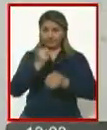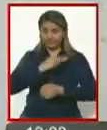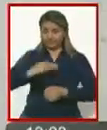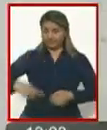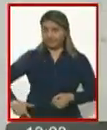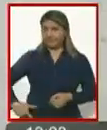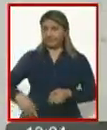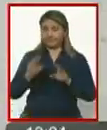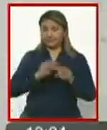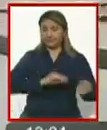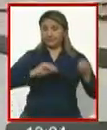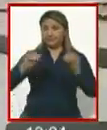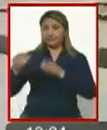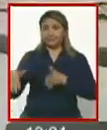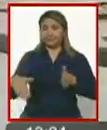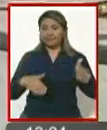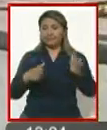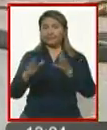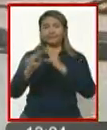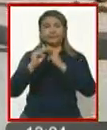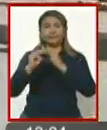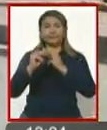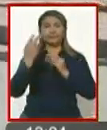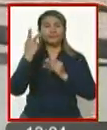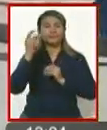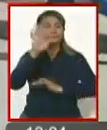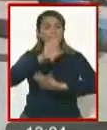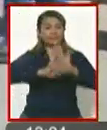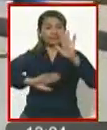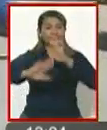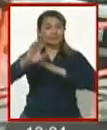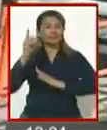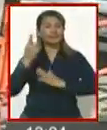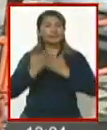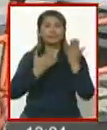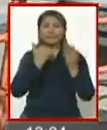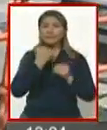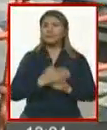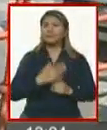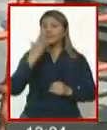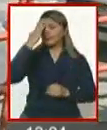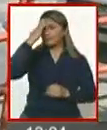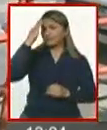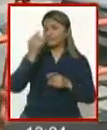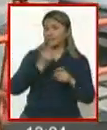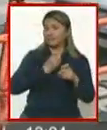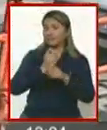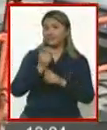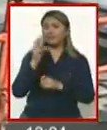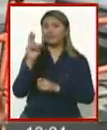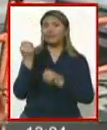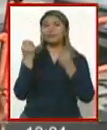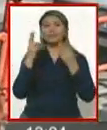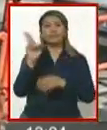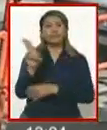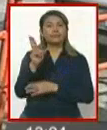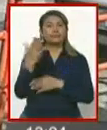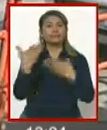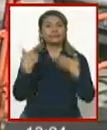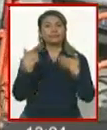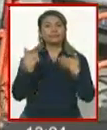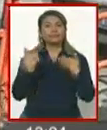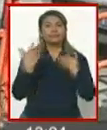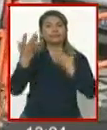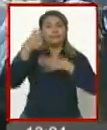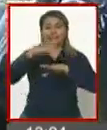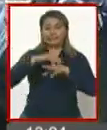municipal de trasladar la ruta de los micros y ven con preocupación esta situación debido a que afectará a muchos usuarios que tomen estas